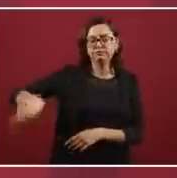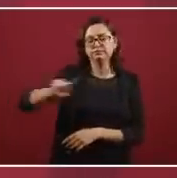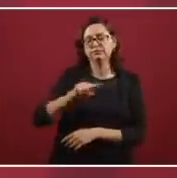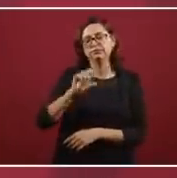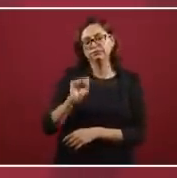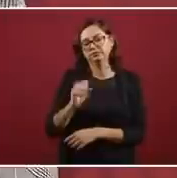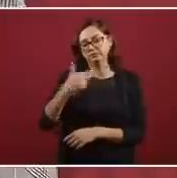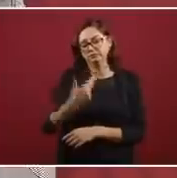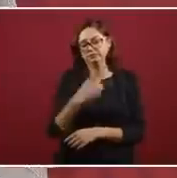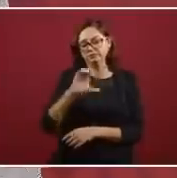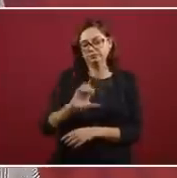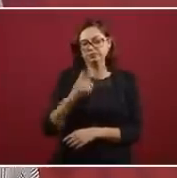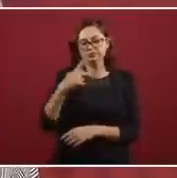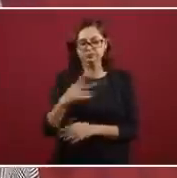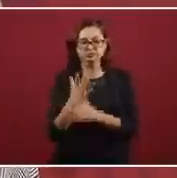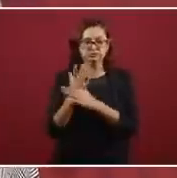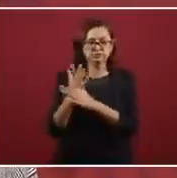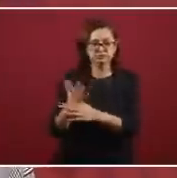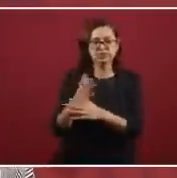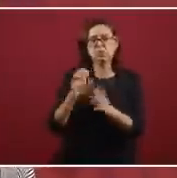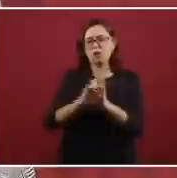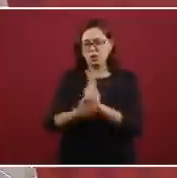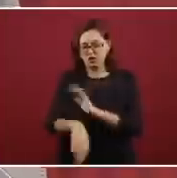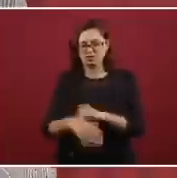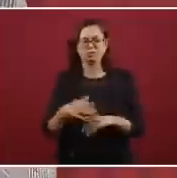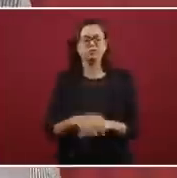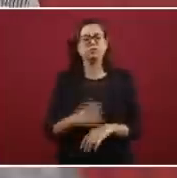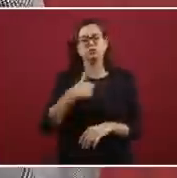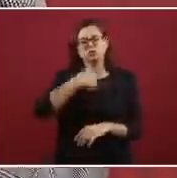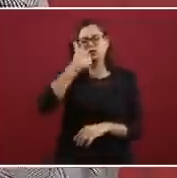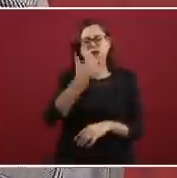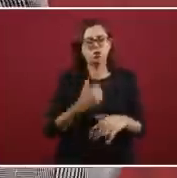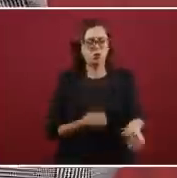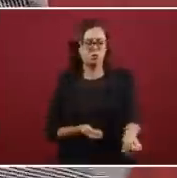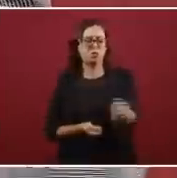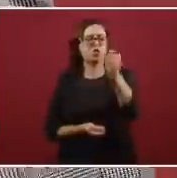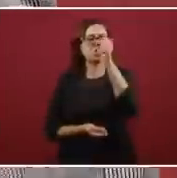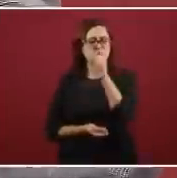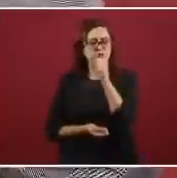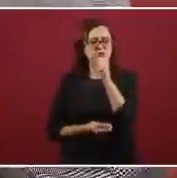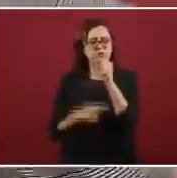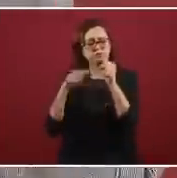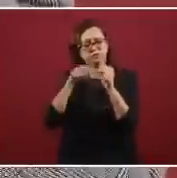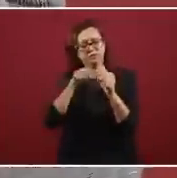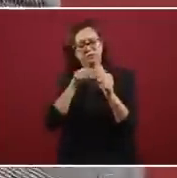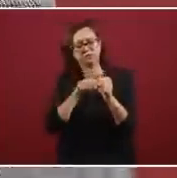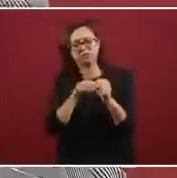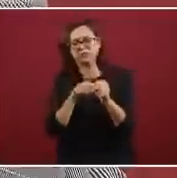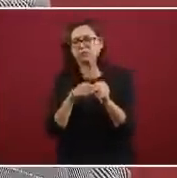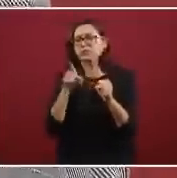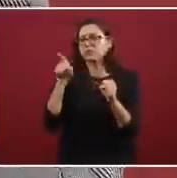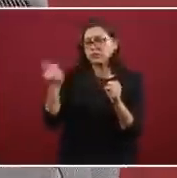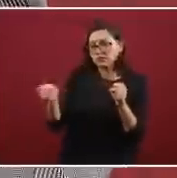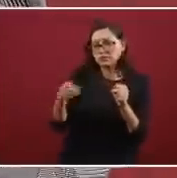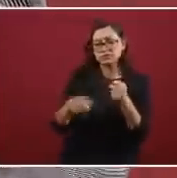la Secretaría de Hacienda dice, el micrófono debe costar por lo